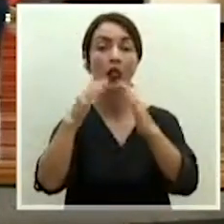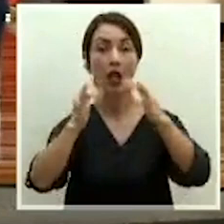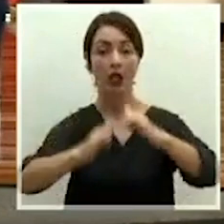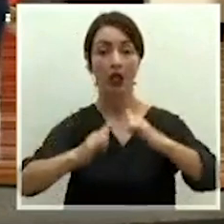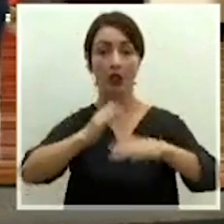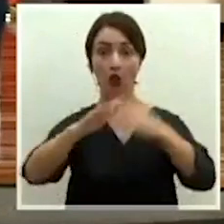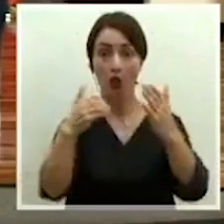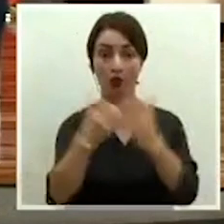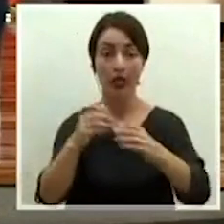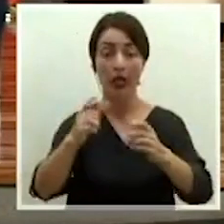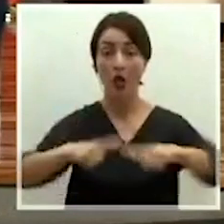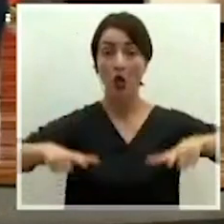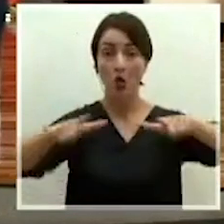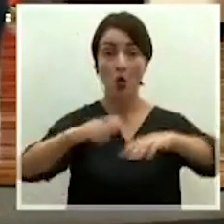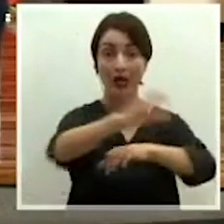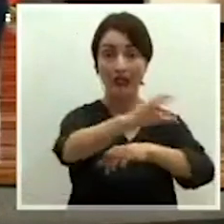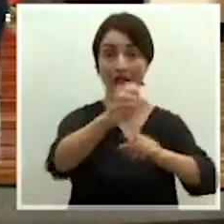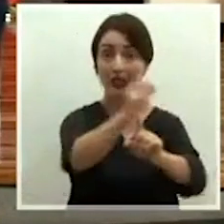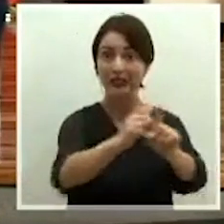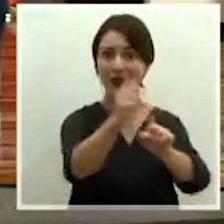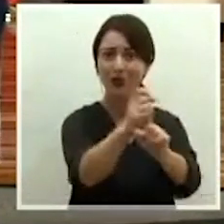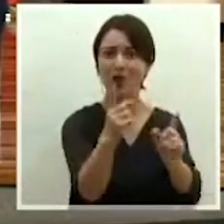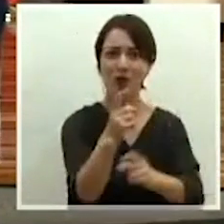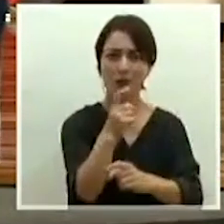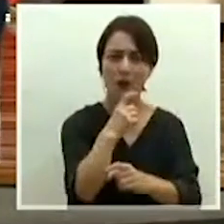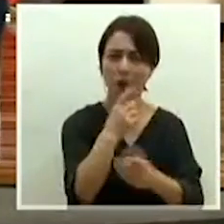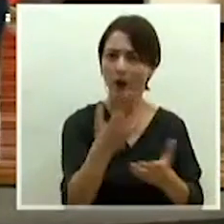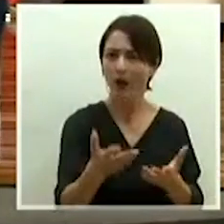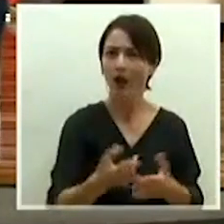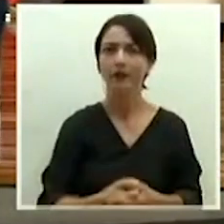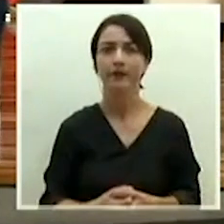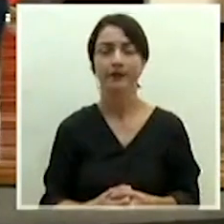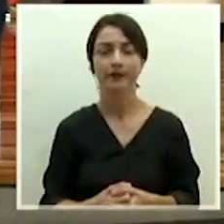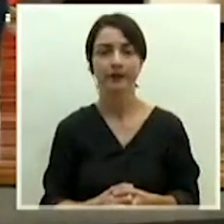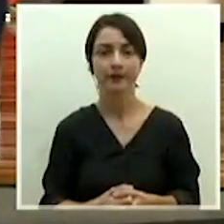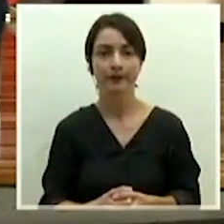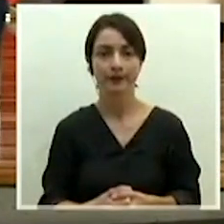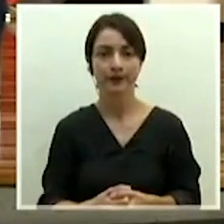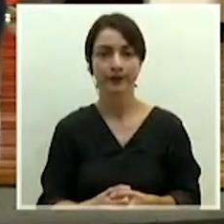los distritos donde la situación se ha complicado?